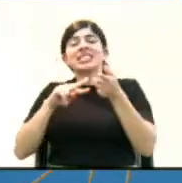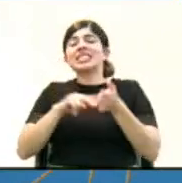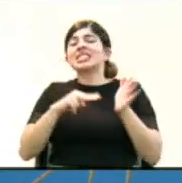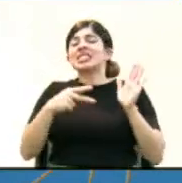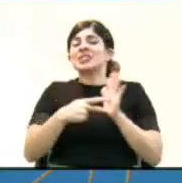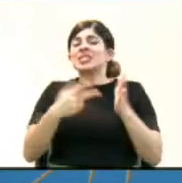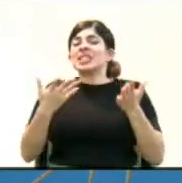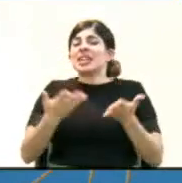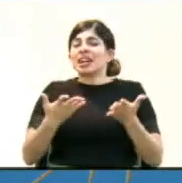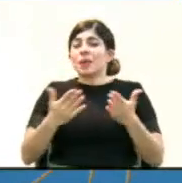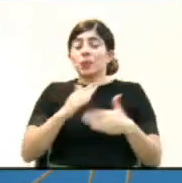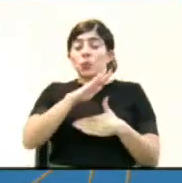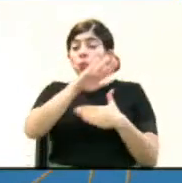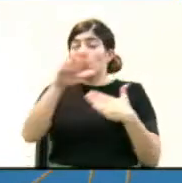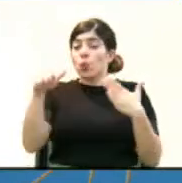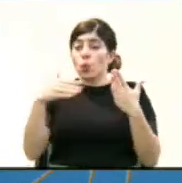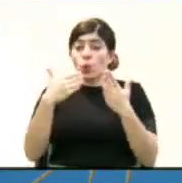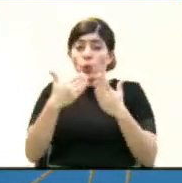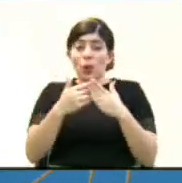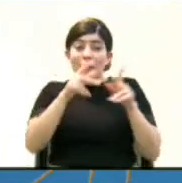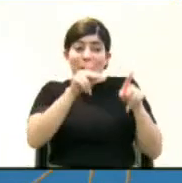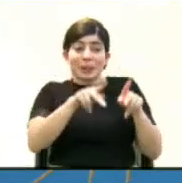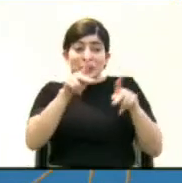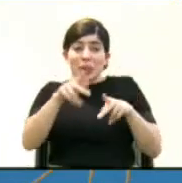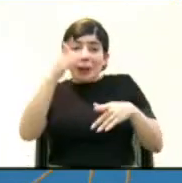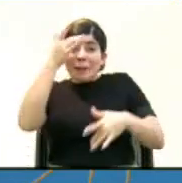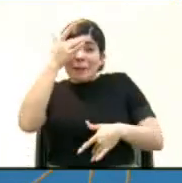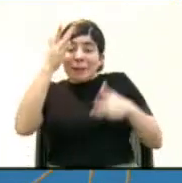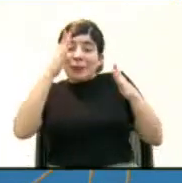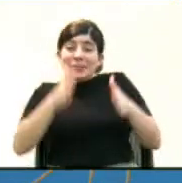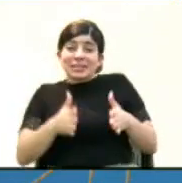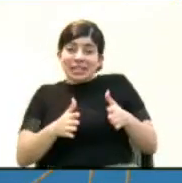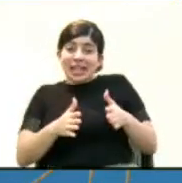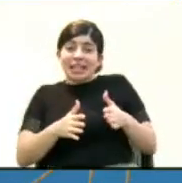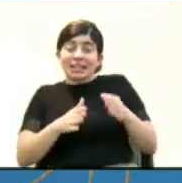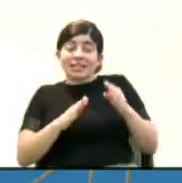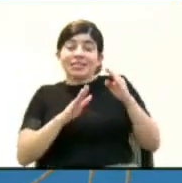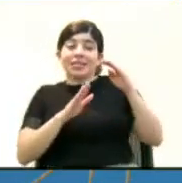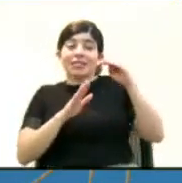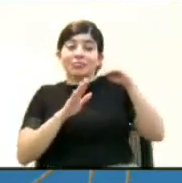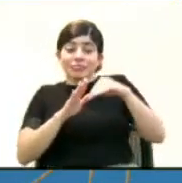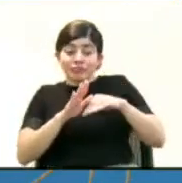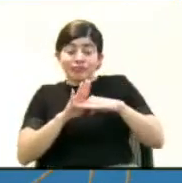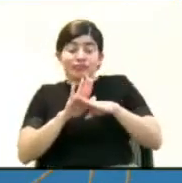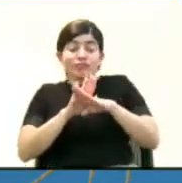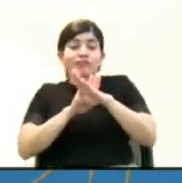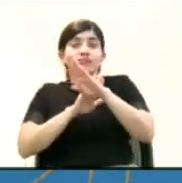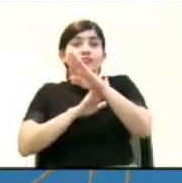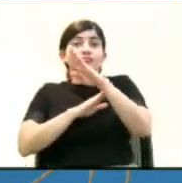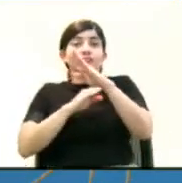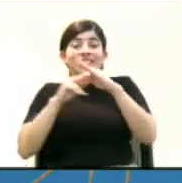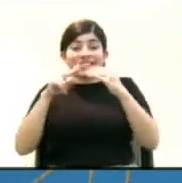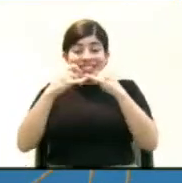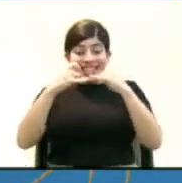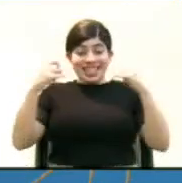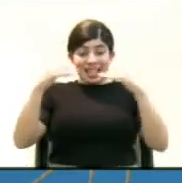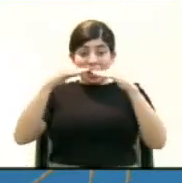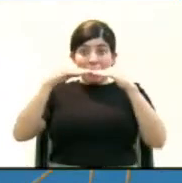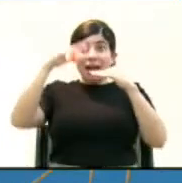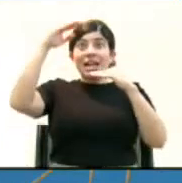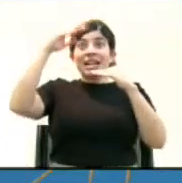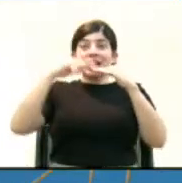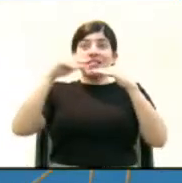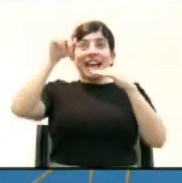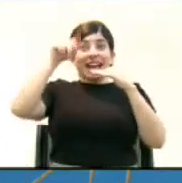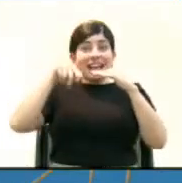significa que todos esos pacientes que superan el umbral tienen ya una atención que